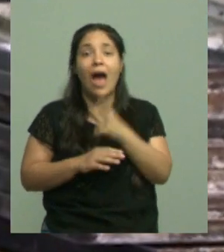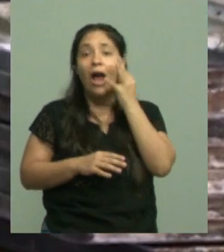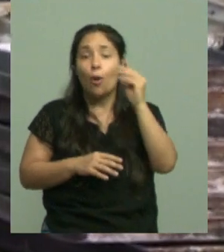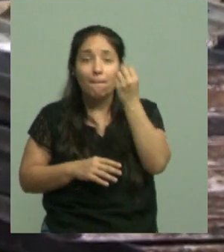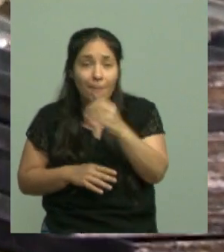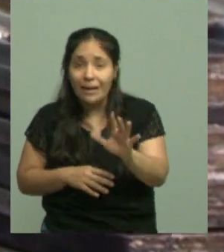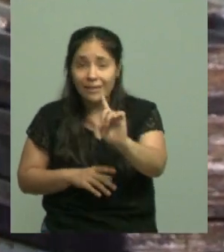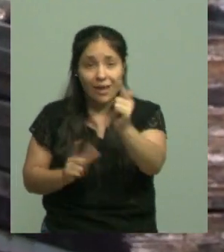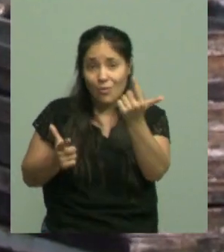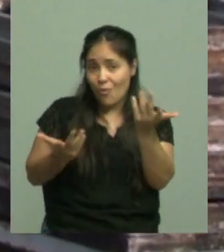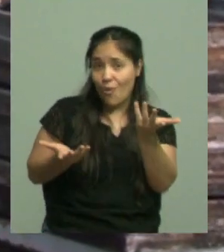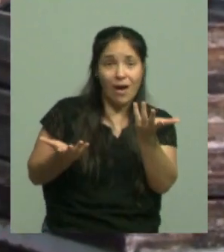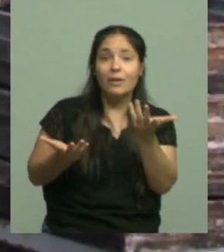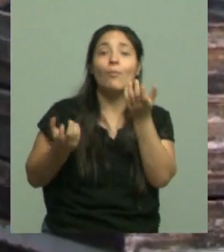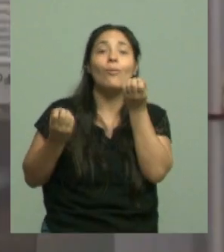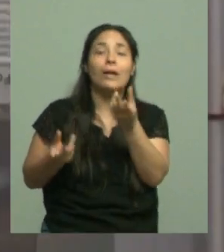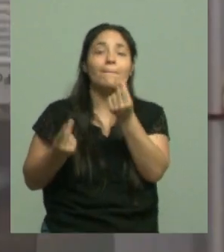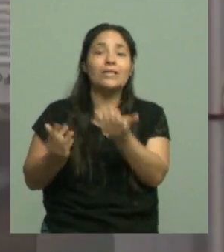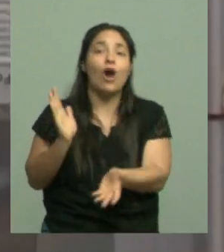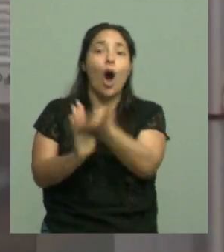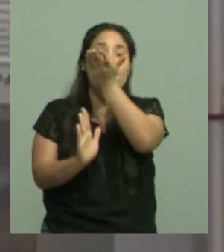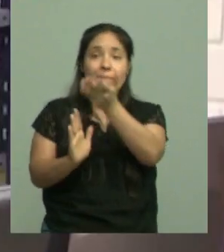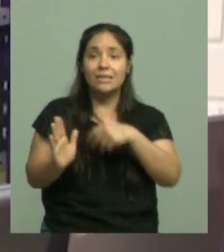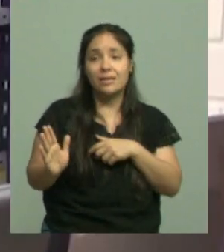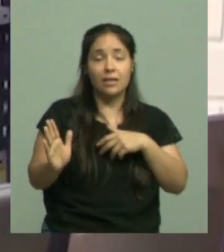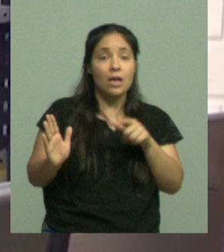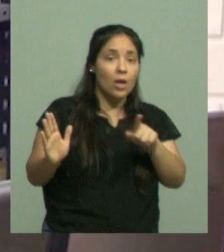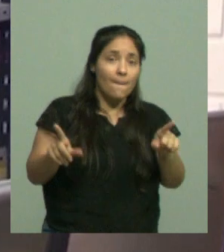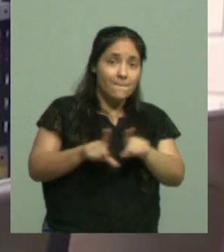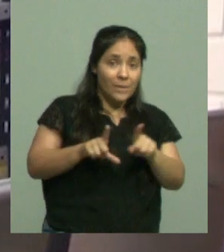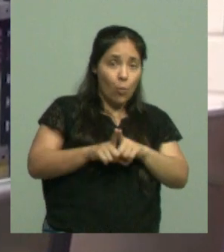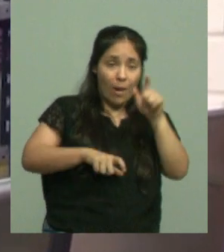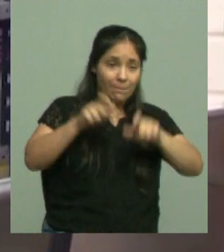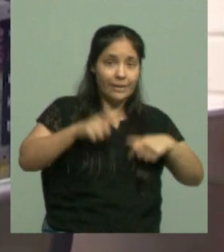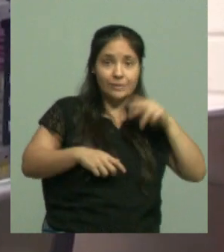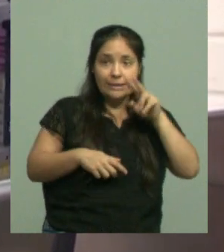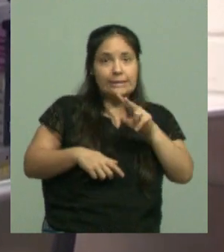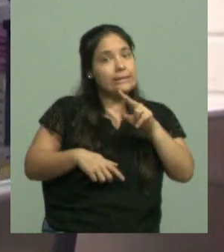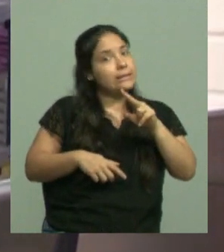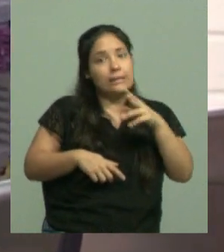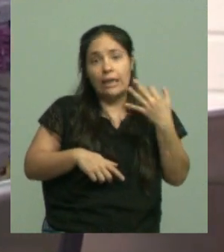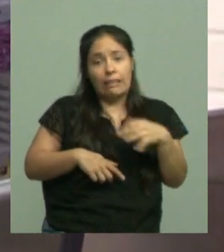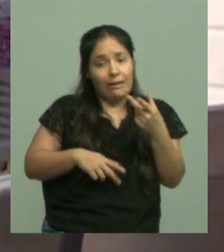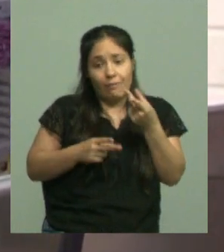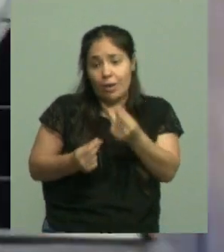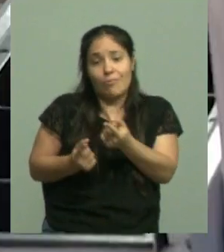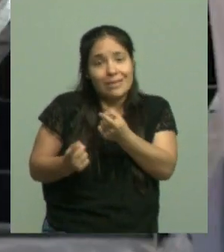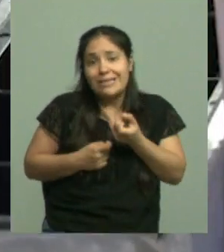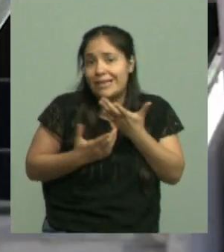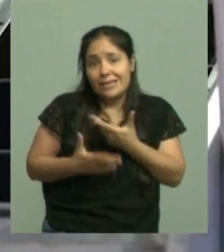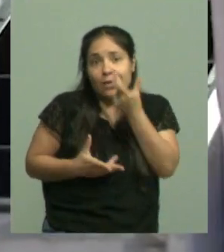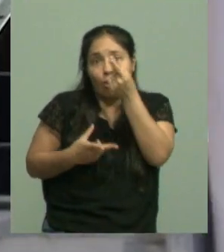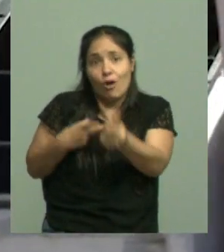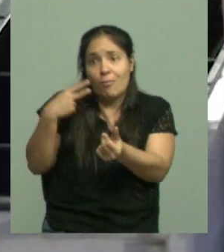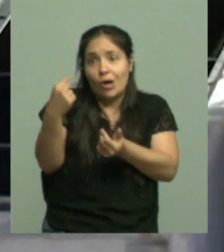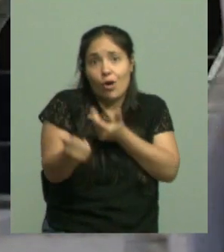con los aumentos de precios. Entonces, claro, hay algo acá que no está funcionando bien porque